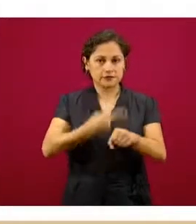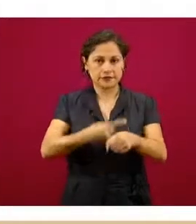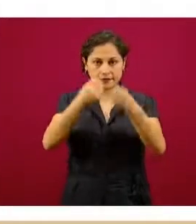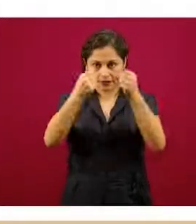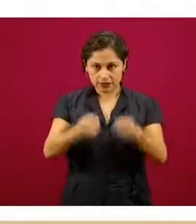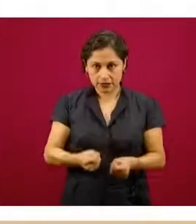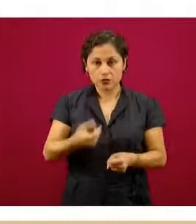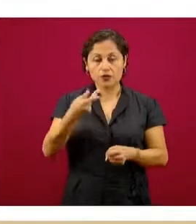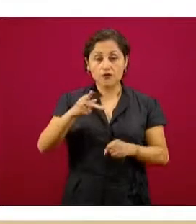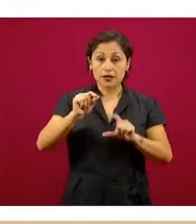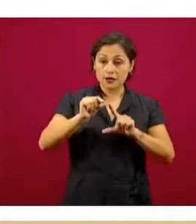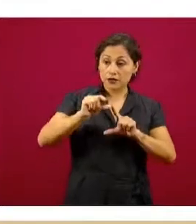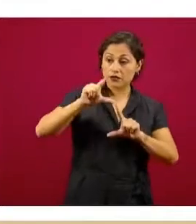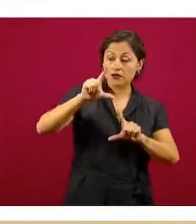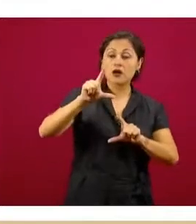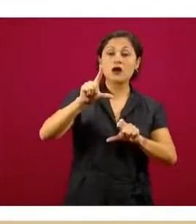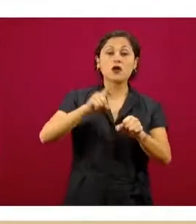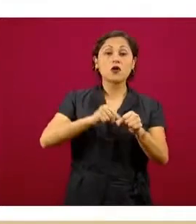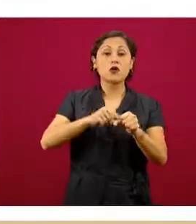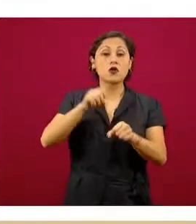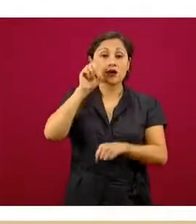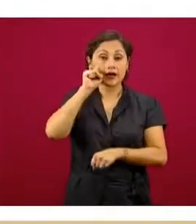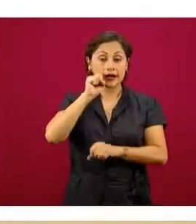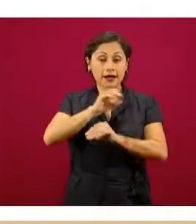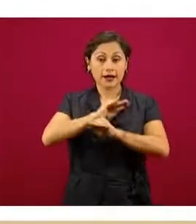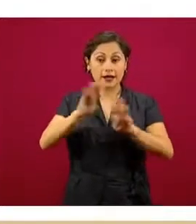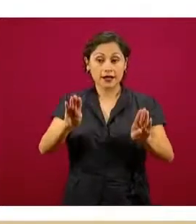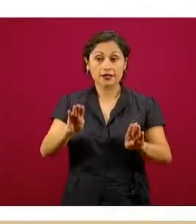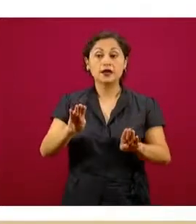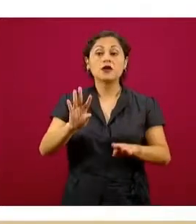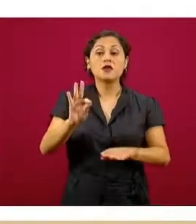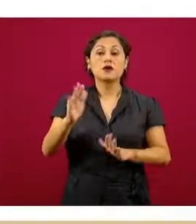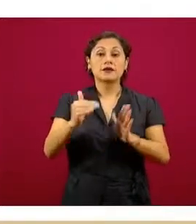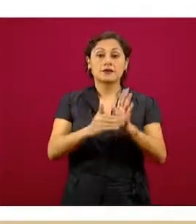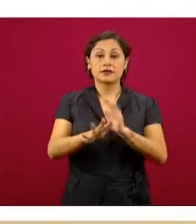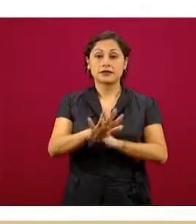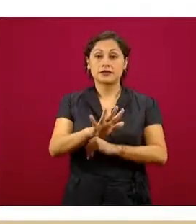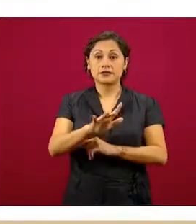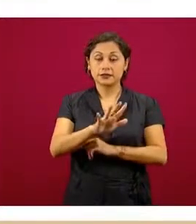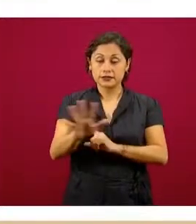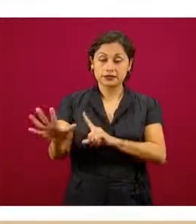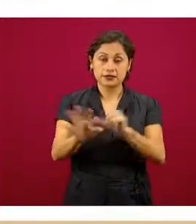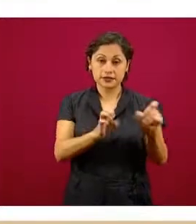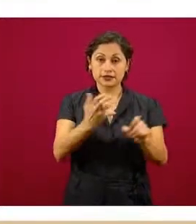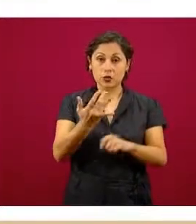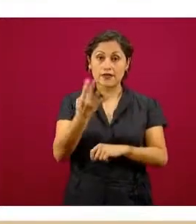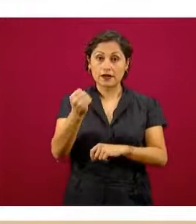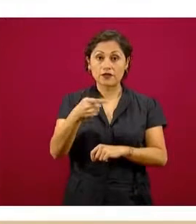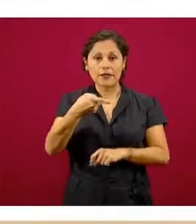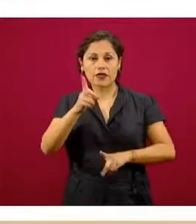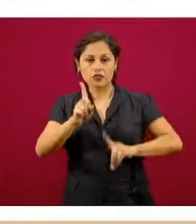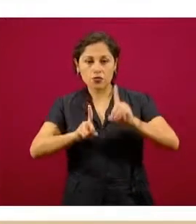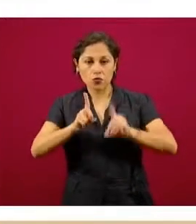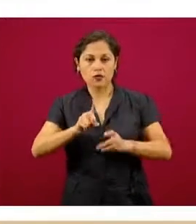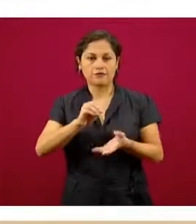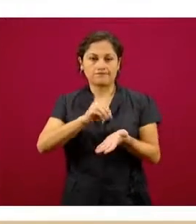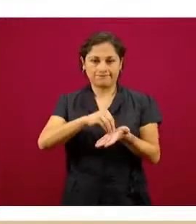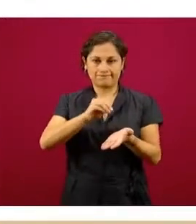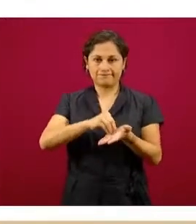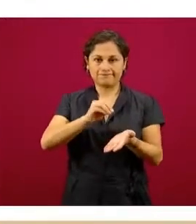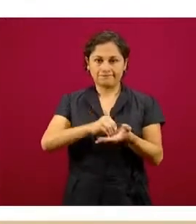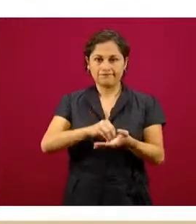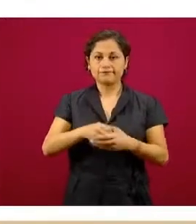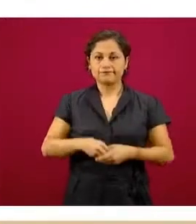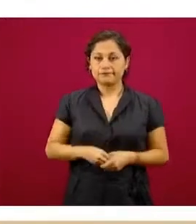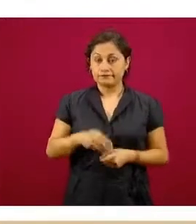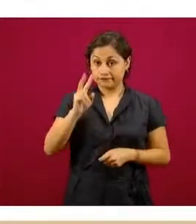en barras de naranja claro los 40.759 aún sospechosos para que veamos cuáles son las entidades federativas,